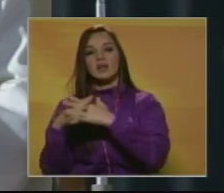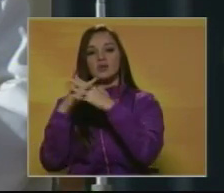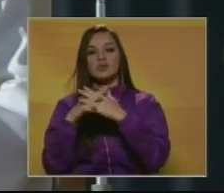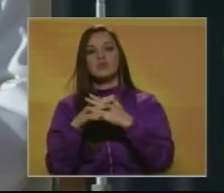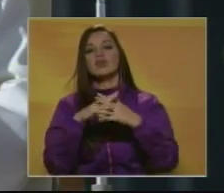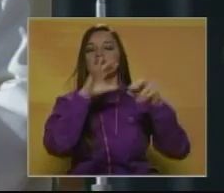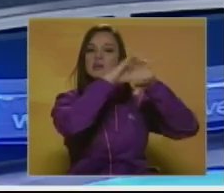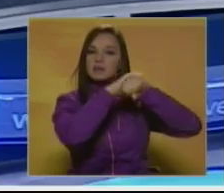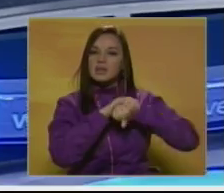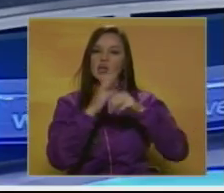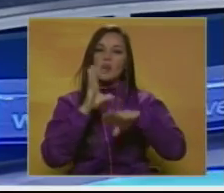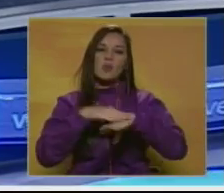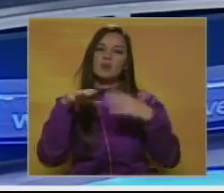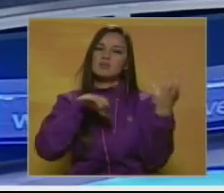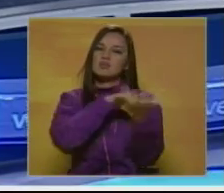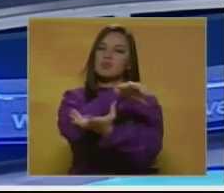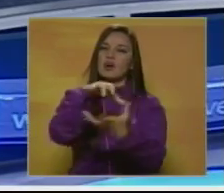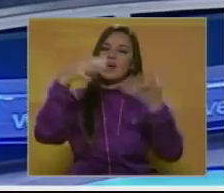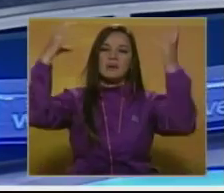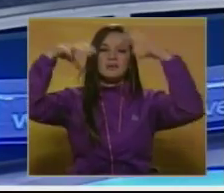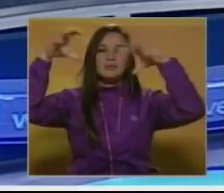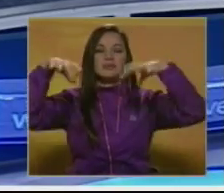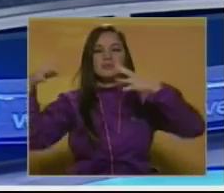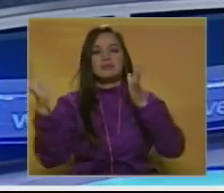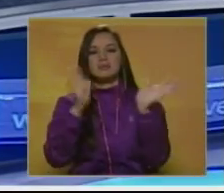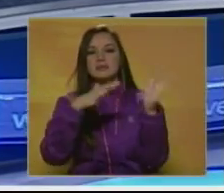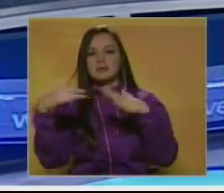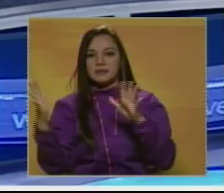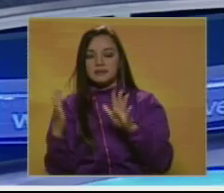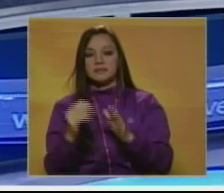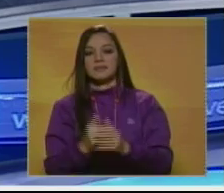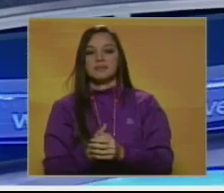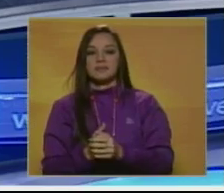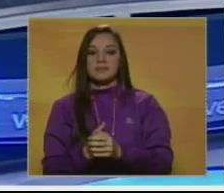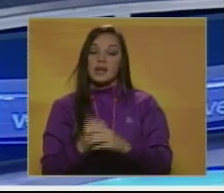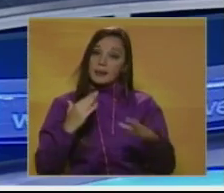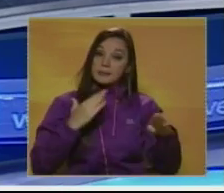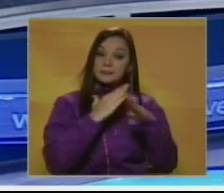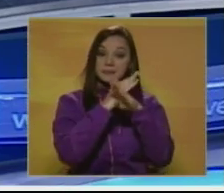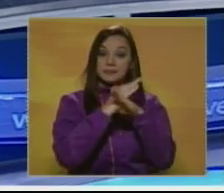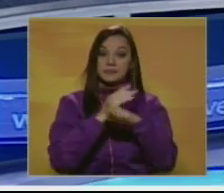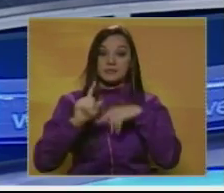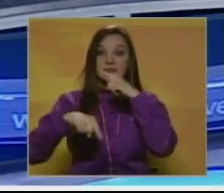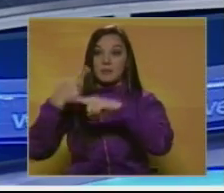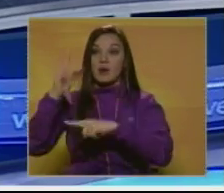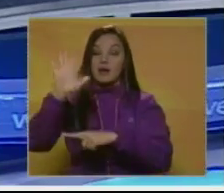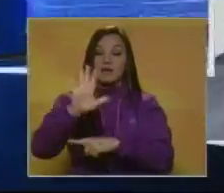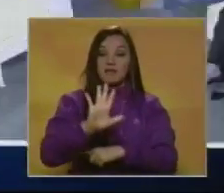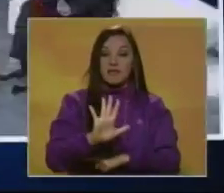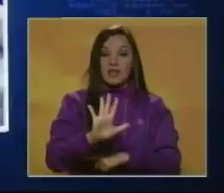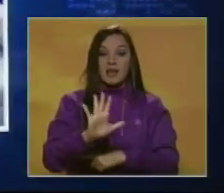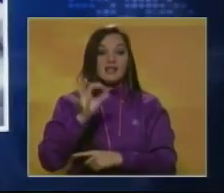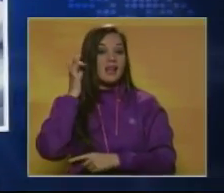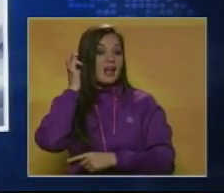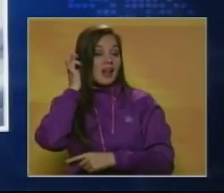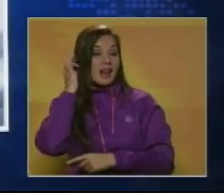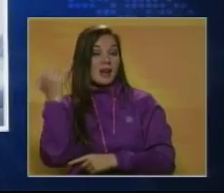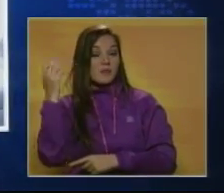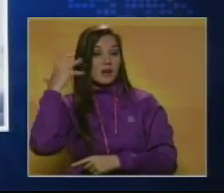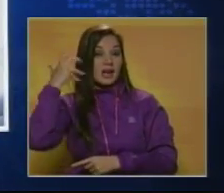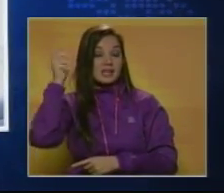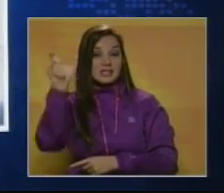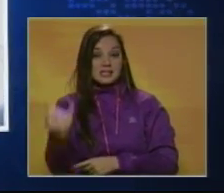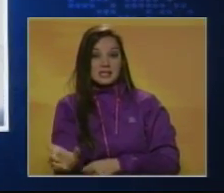Unido. Bueno, es momento de hacer una breve pausa y al regreso nos acompaña Delcy Rodríguez, canciller de la República.